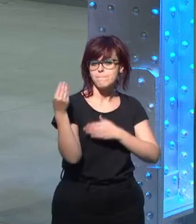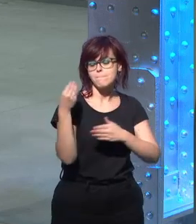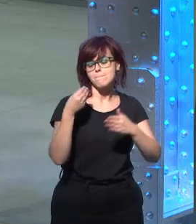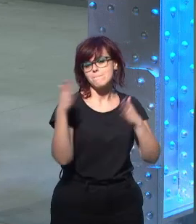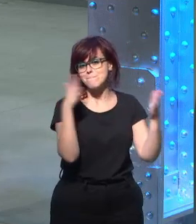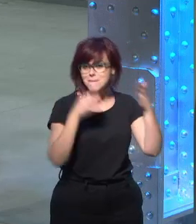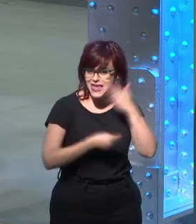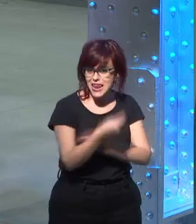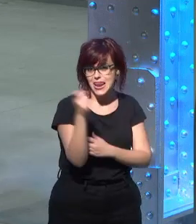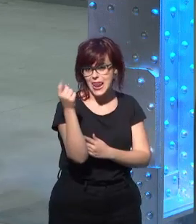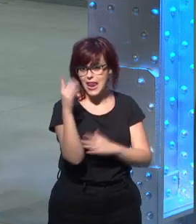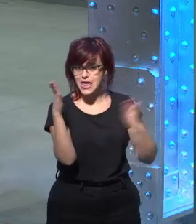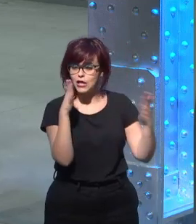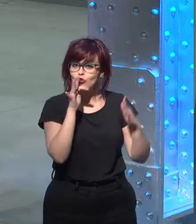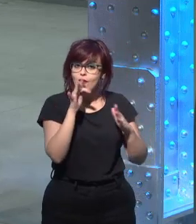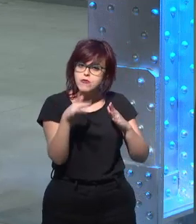configurando.